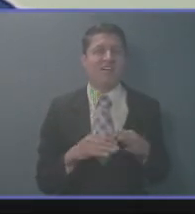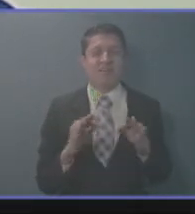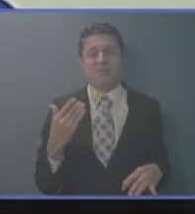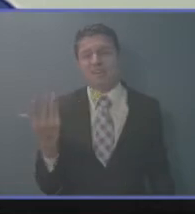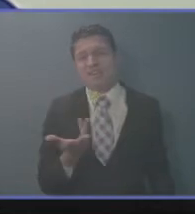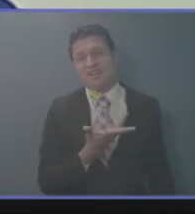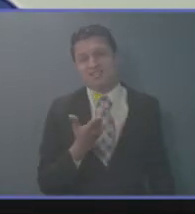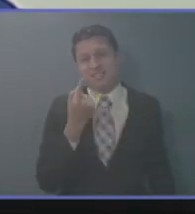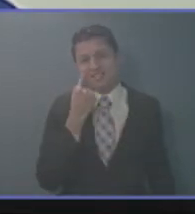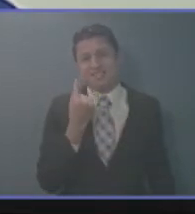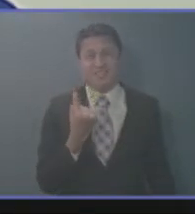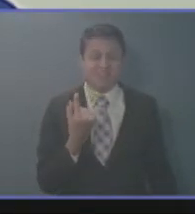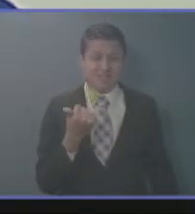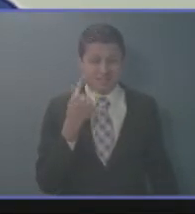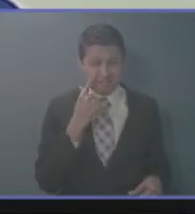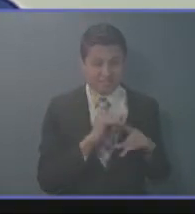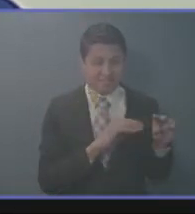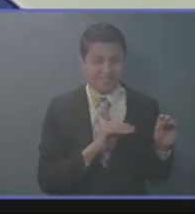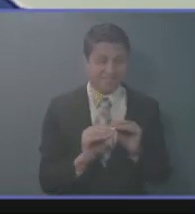actualizadas